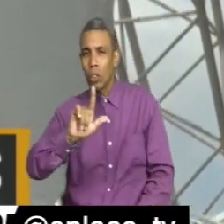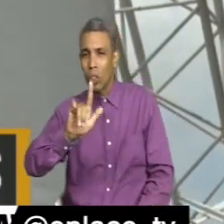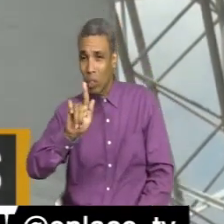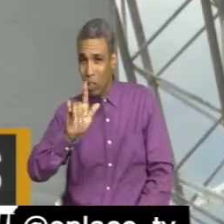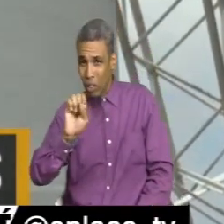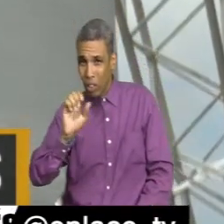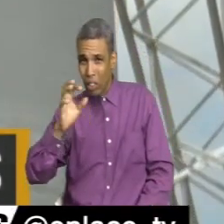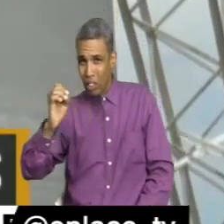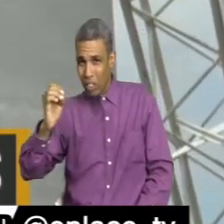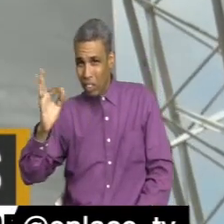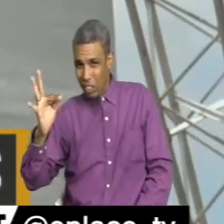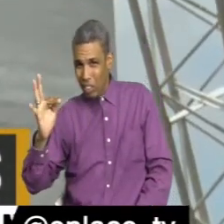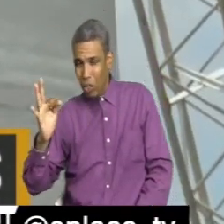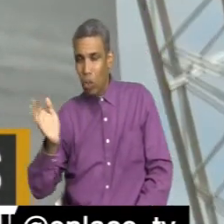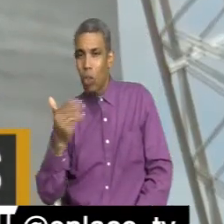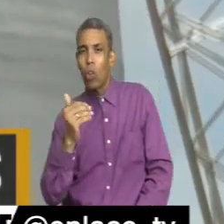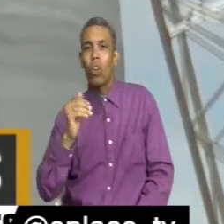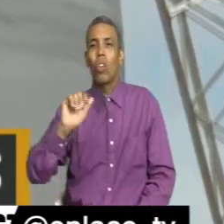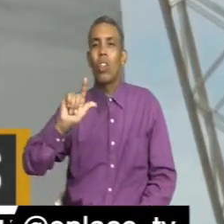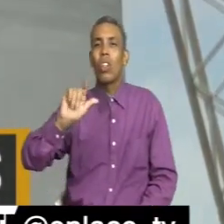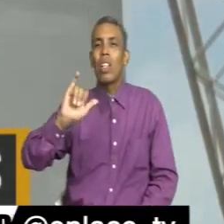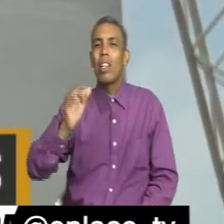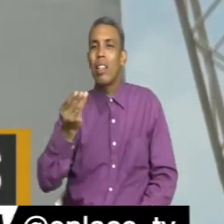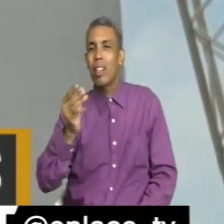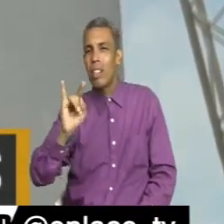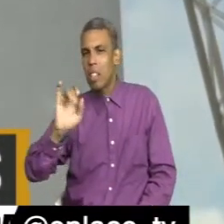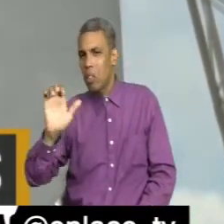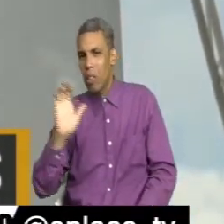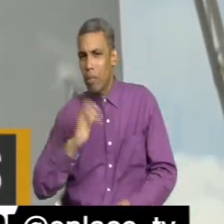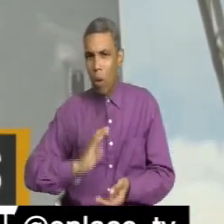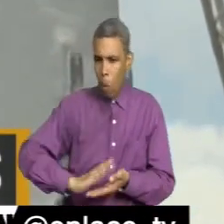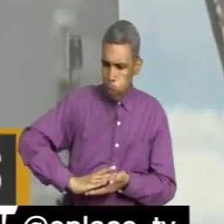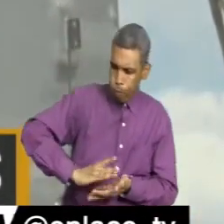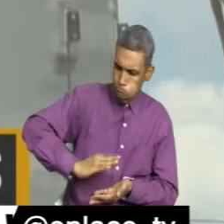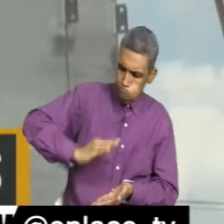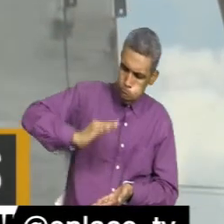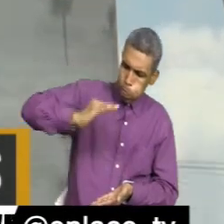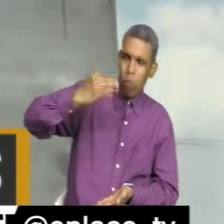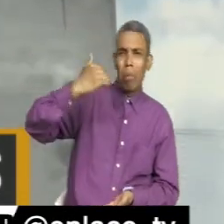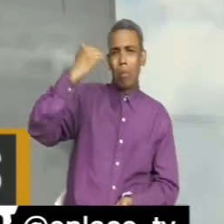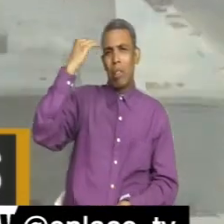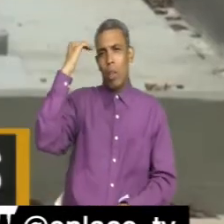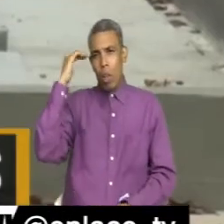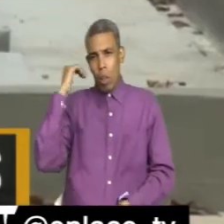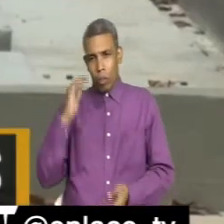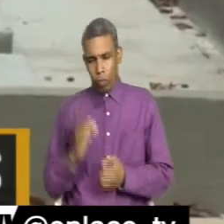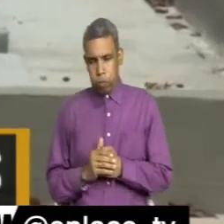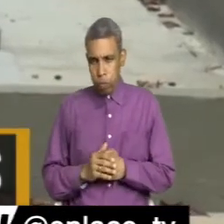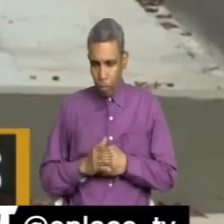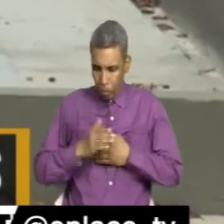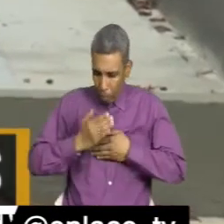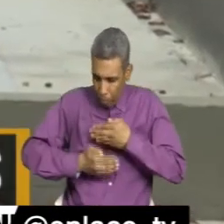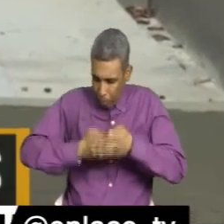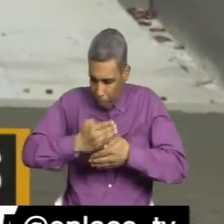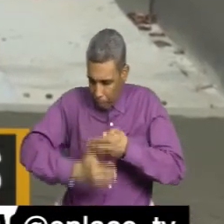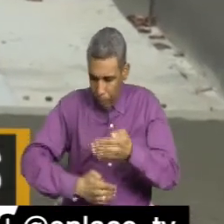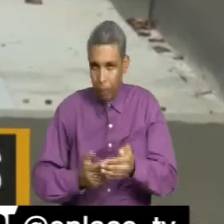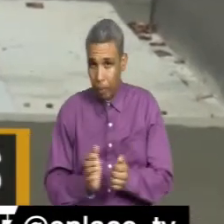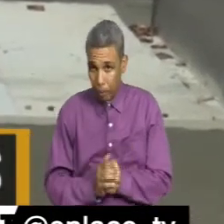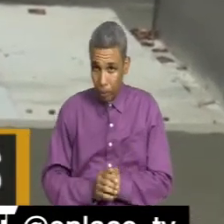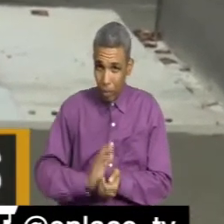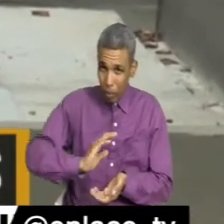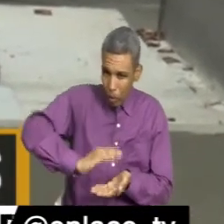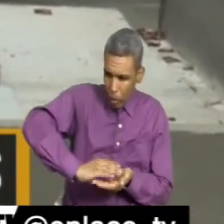se empezó a aplicar este químico que hace parte del proceso, uno de los procesos más importantes, por no decir el más importante, que es el proceso de coagulación.